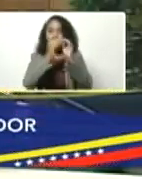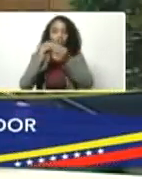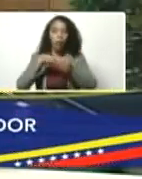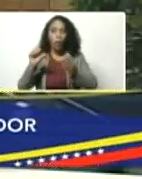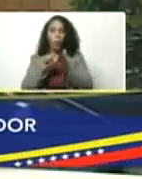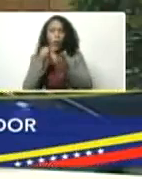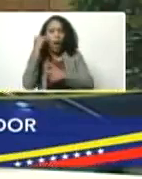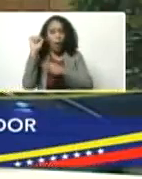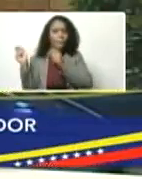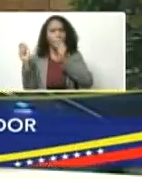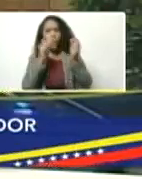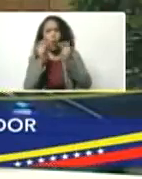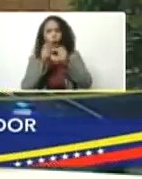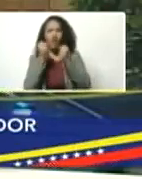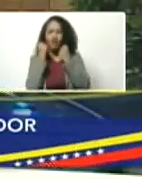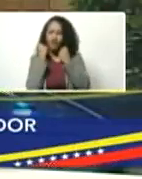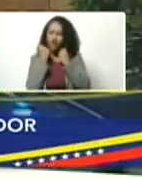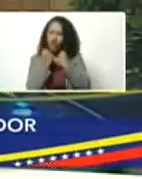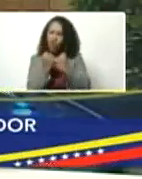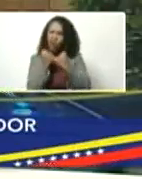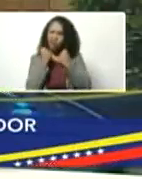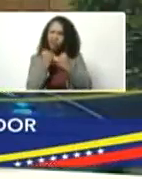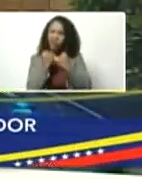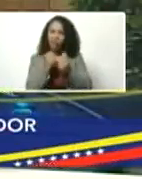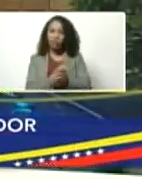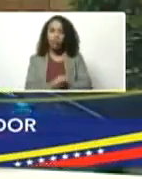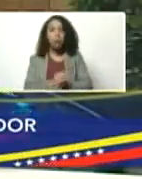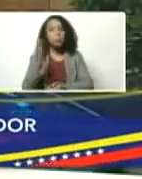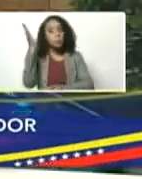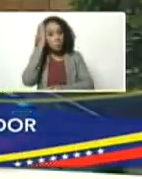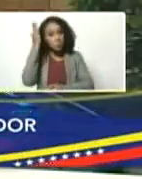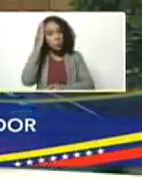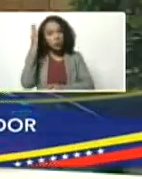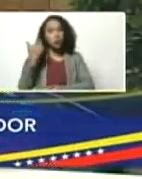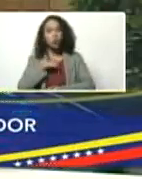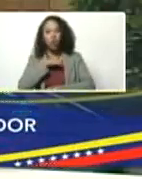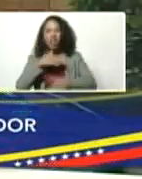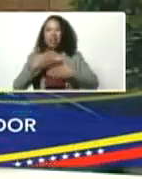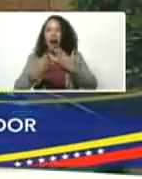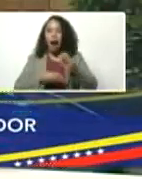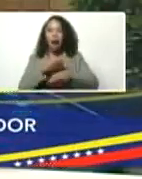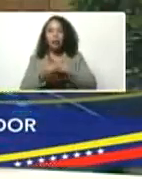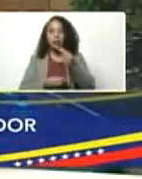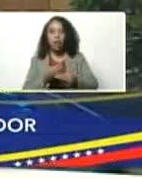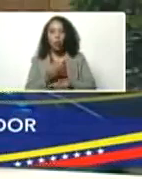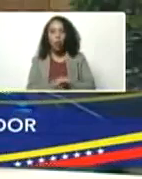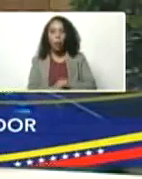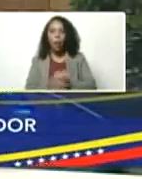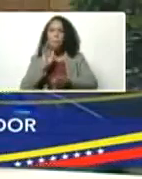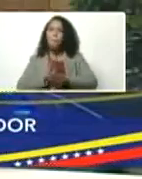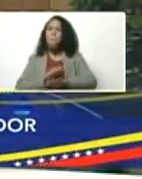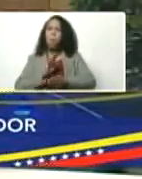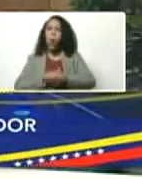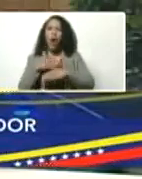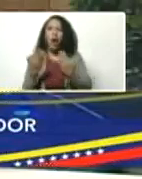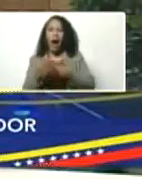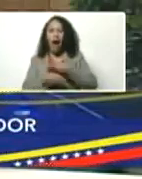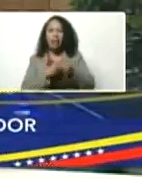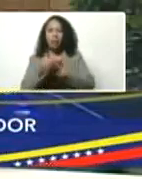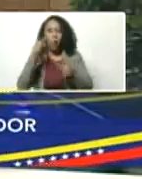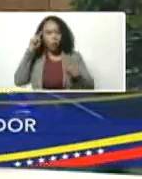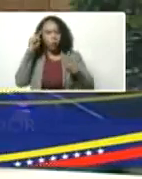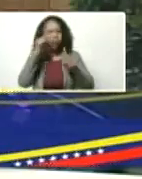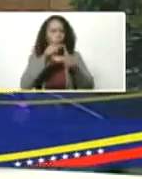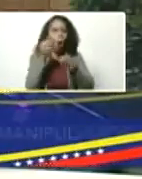hay debates intensos. Y sabemos qué estamos haciendo, por qué lo hacemos, hacia